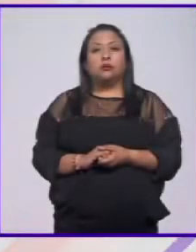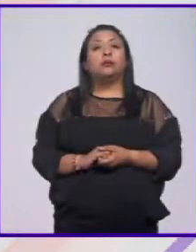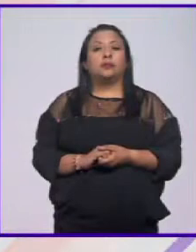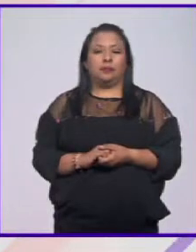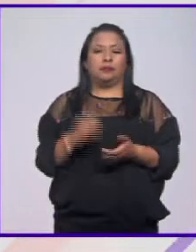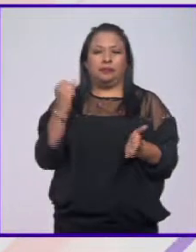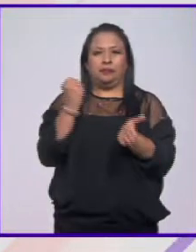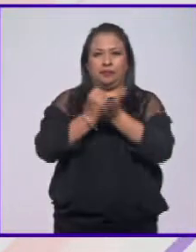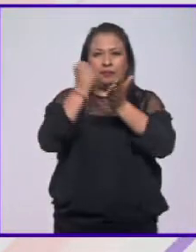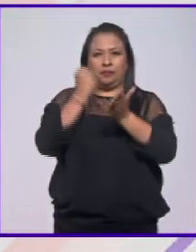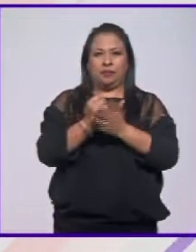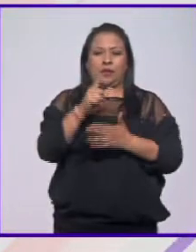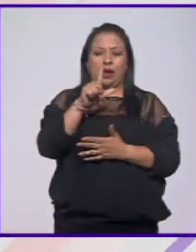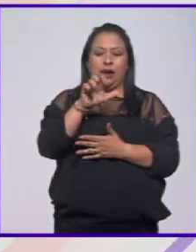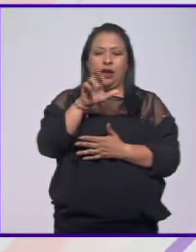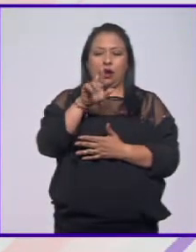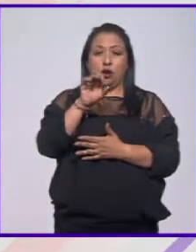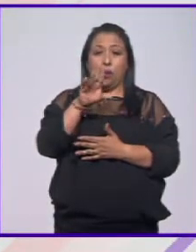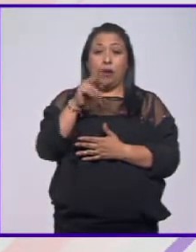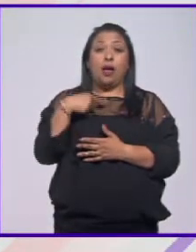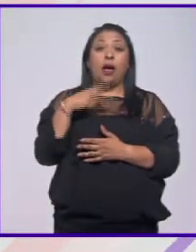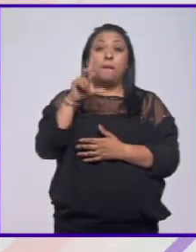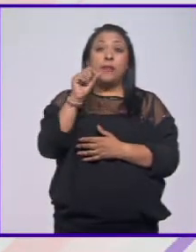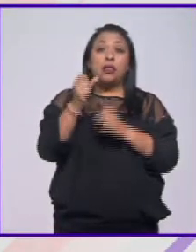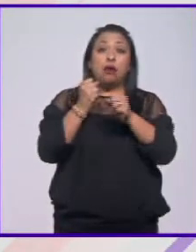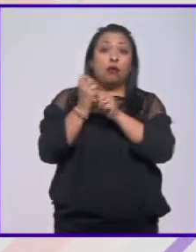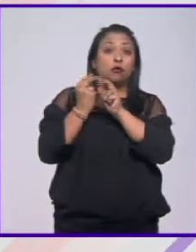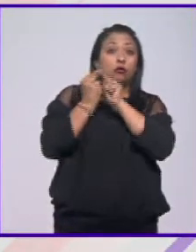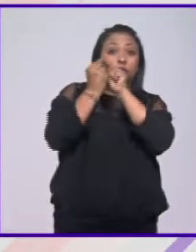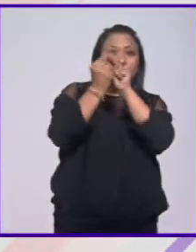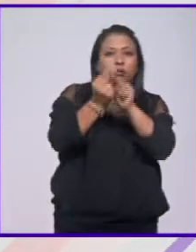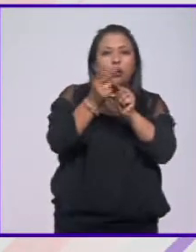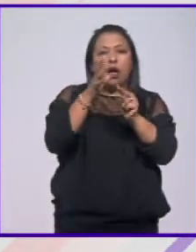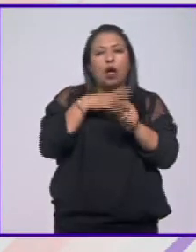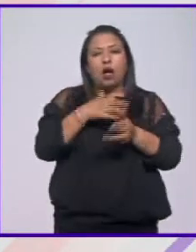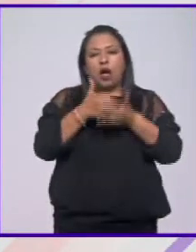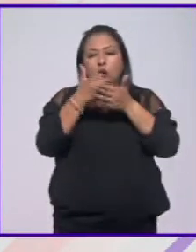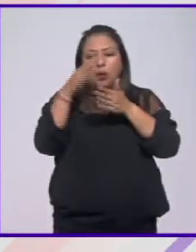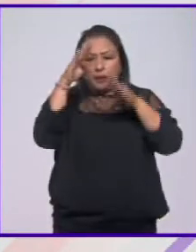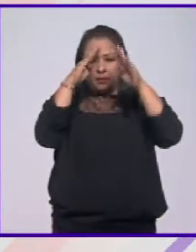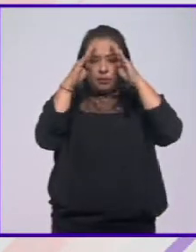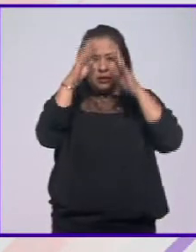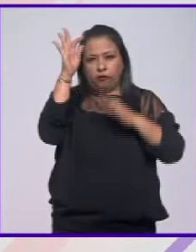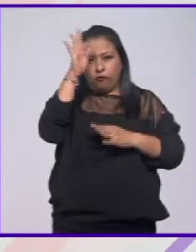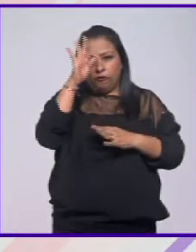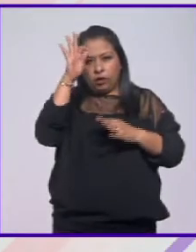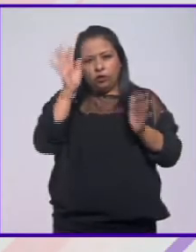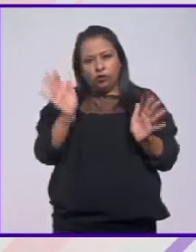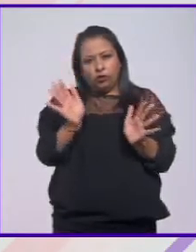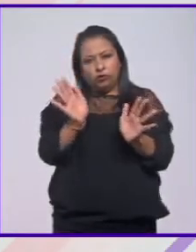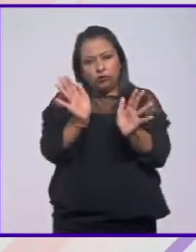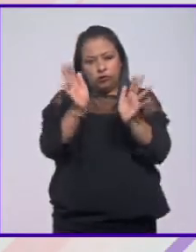La editorial Pleroma cumple 2 décadas cultivando el pensamiento filosófico.